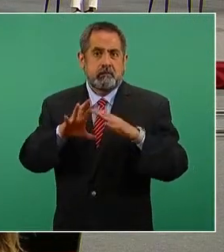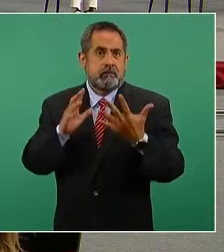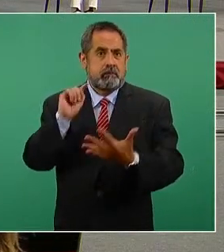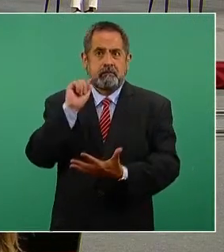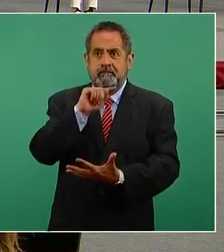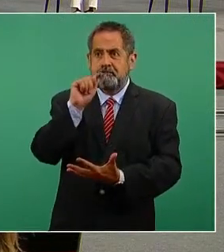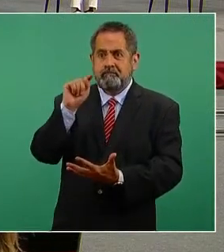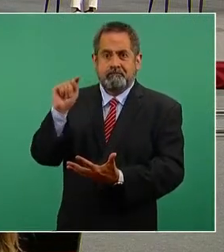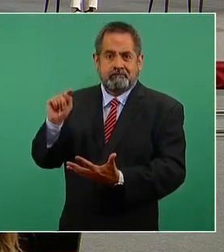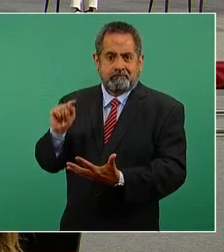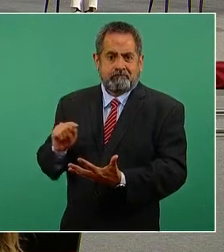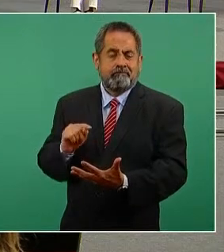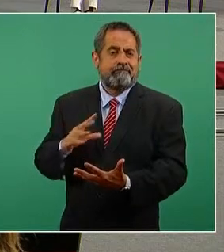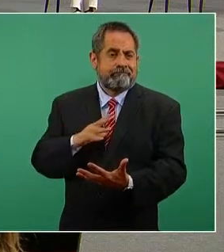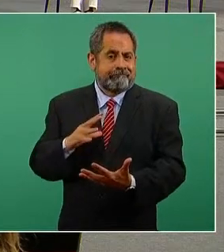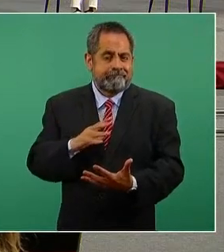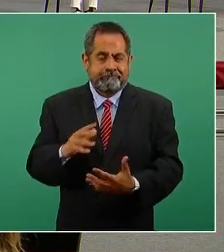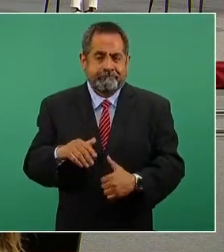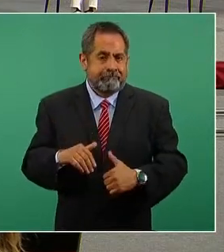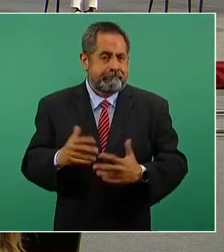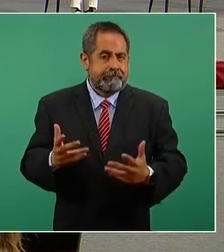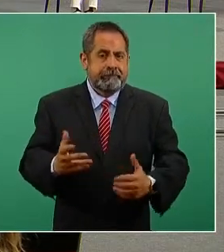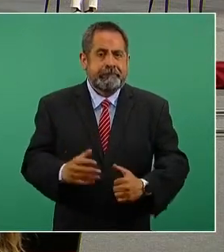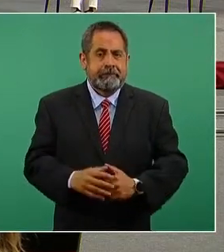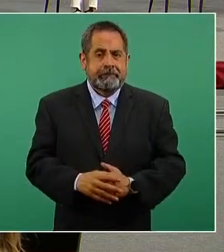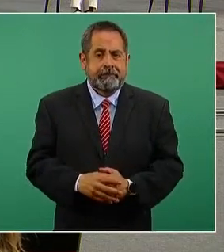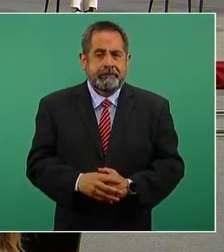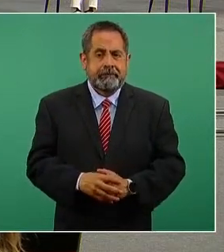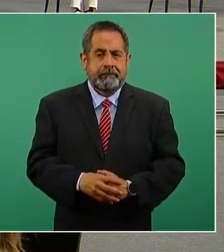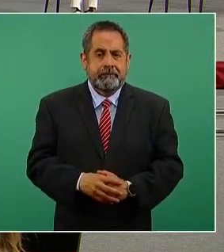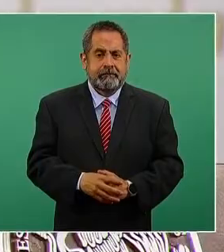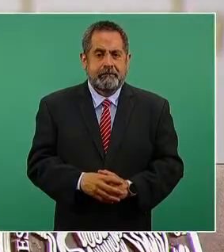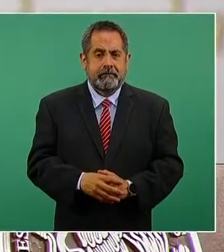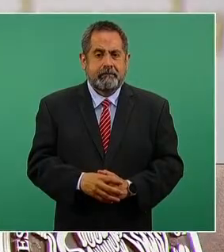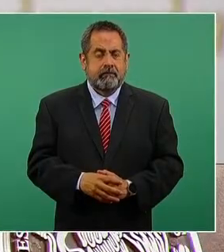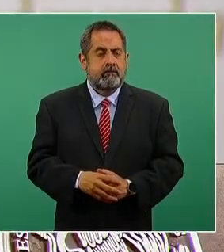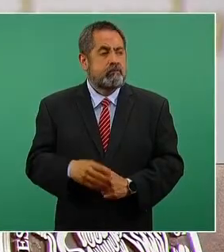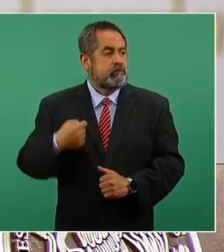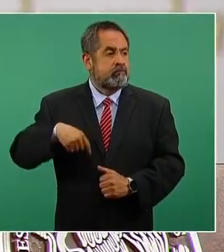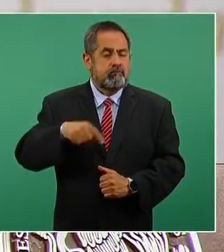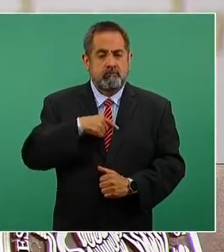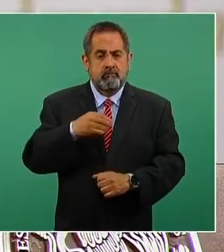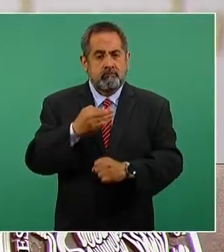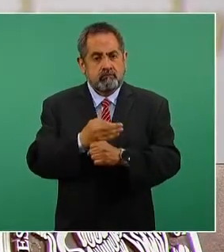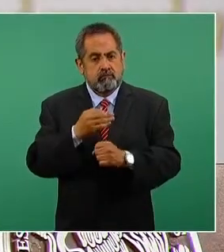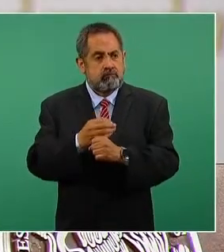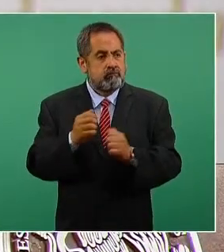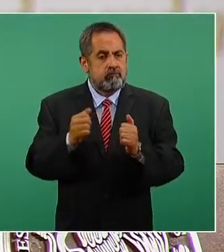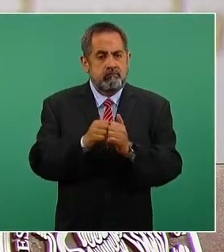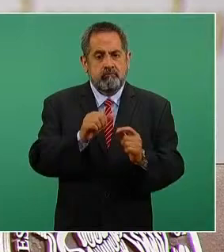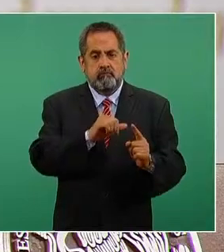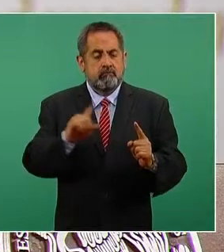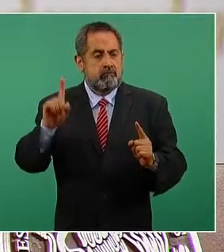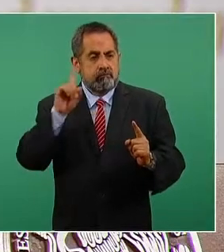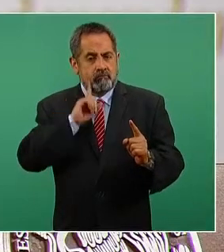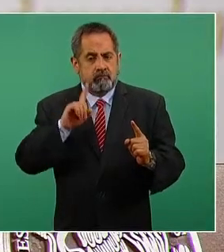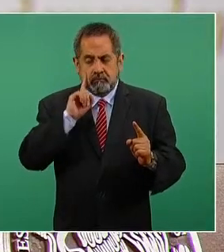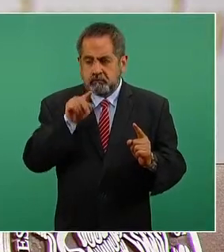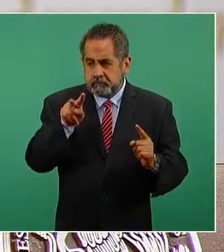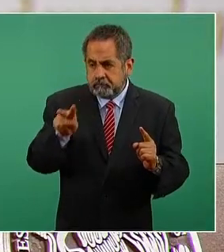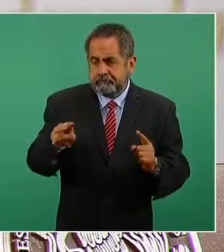the women who are violated, who are affected by violence. Estamos con las mujeres que se han